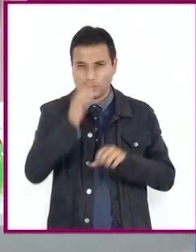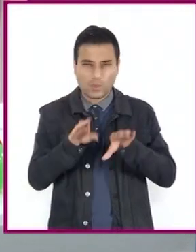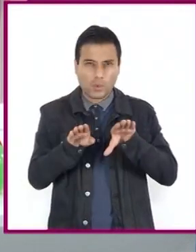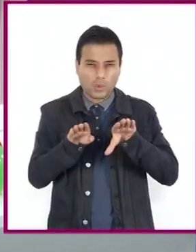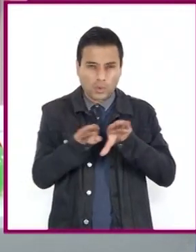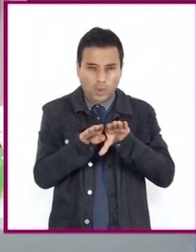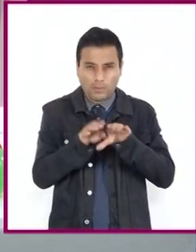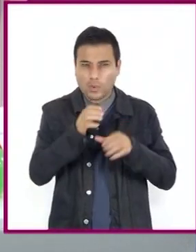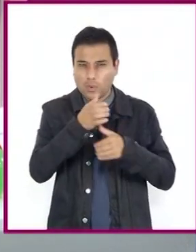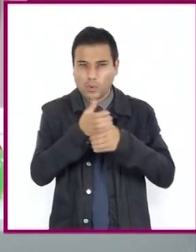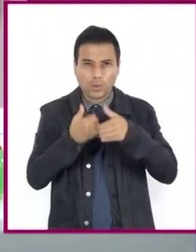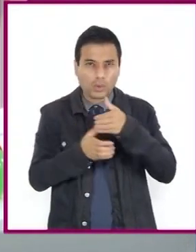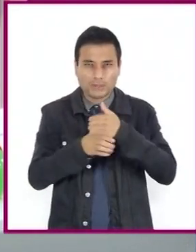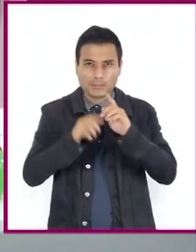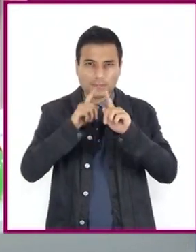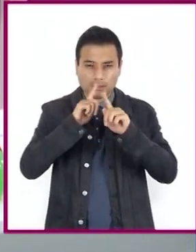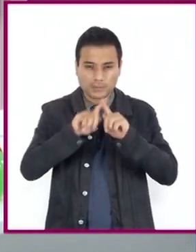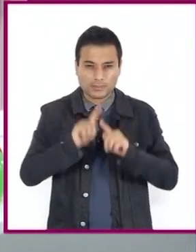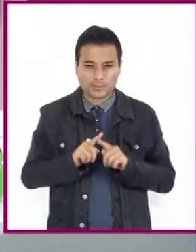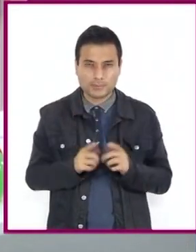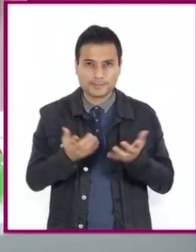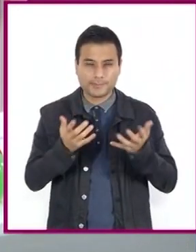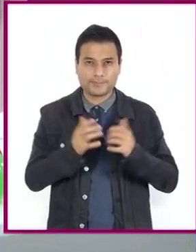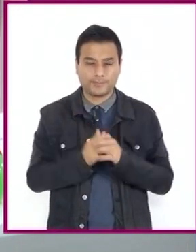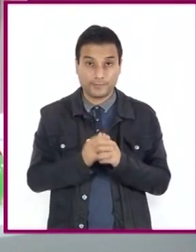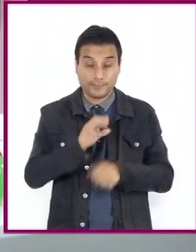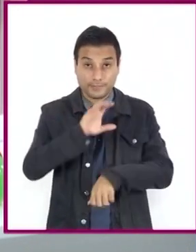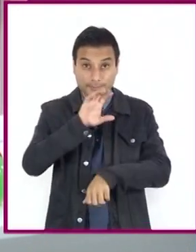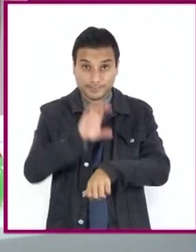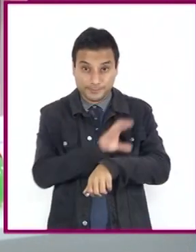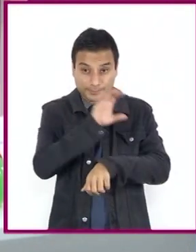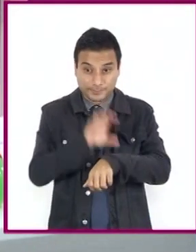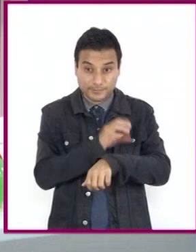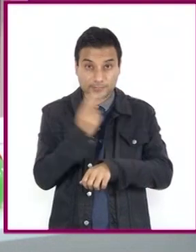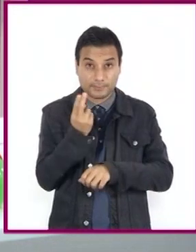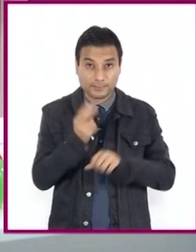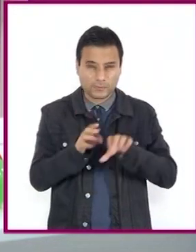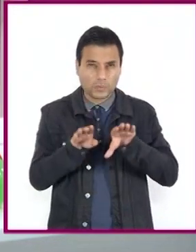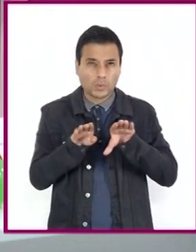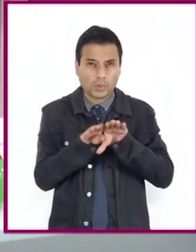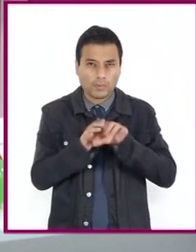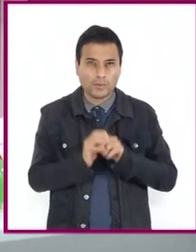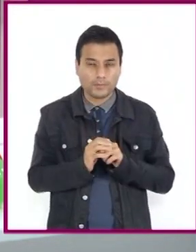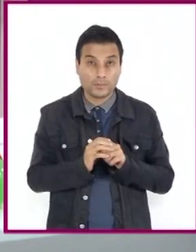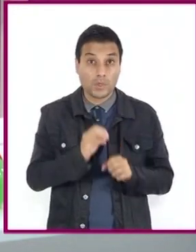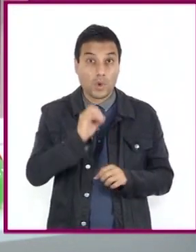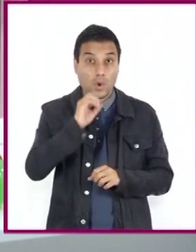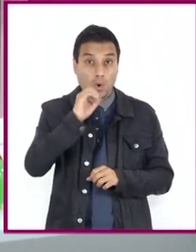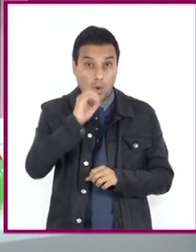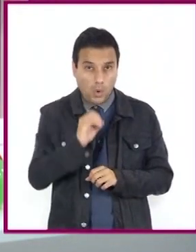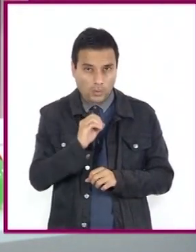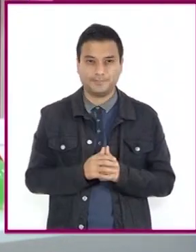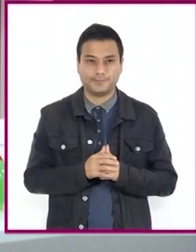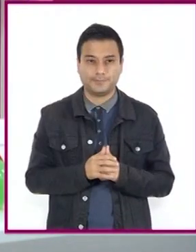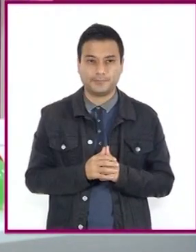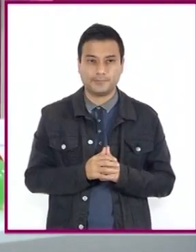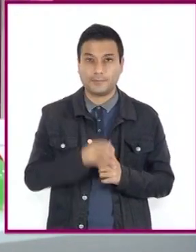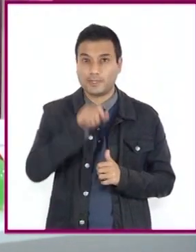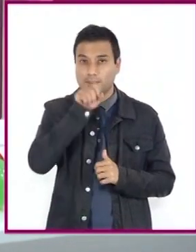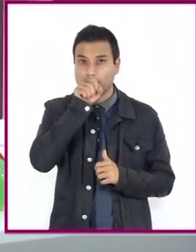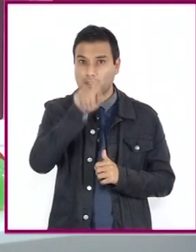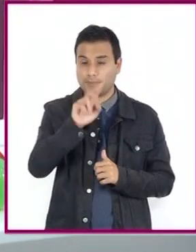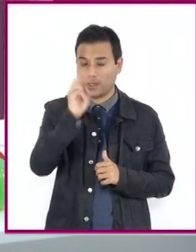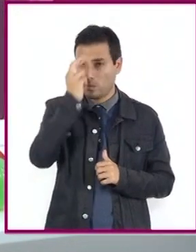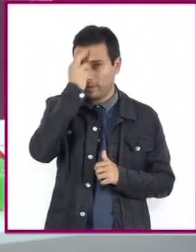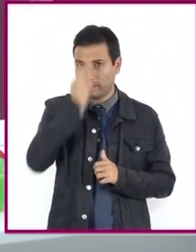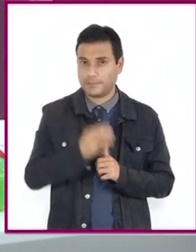su estado de agregación, si se requiere aplicar energía para que se lleven a cabo o, por el contrario, si libera energía, si son